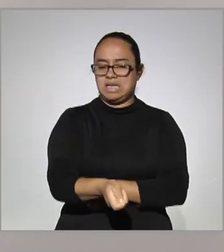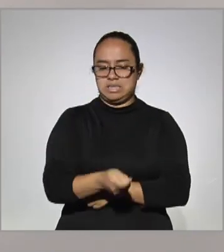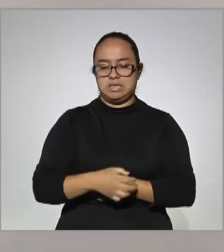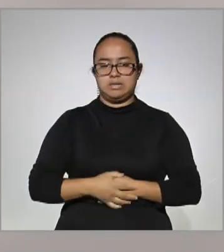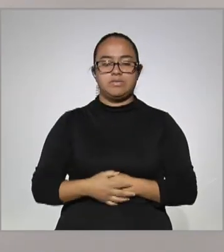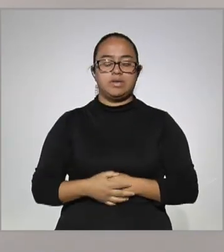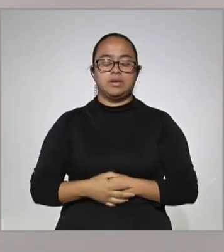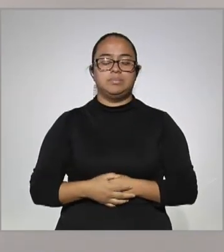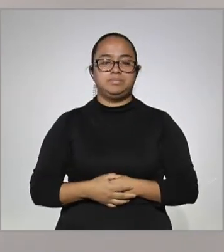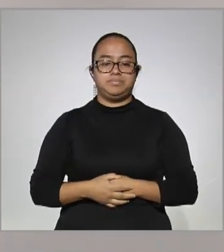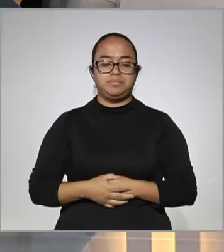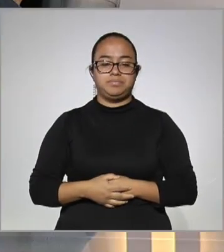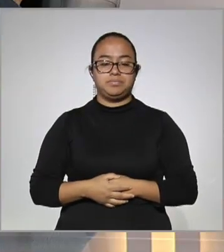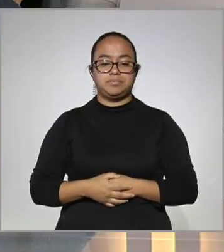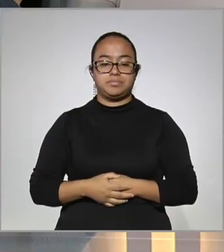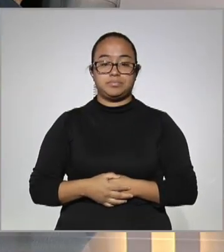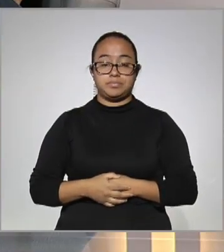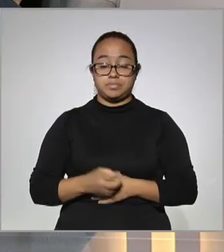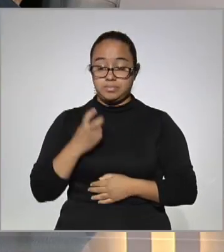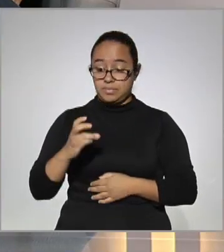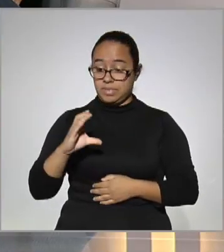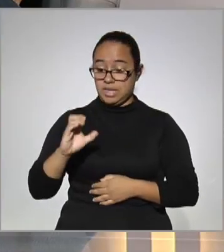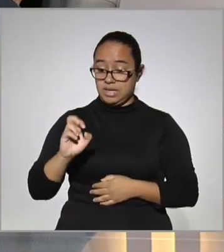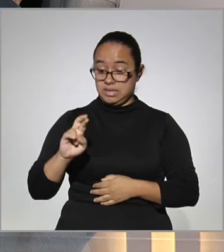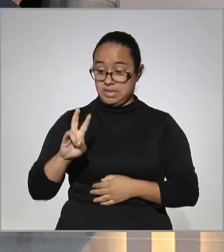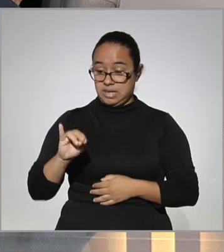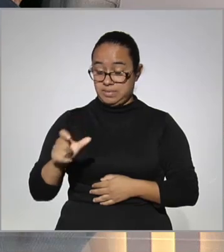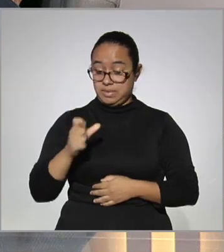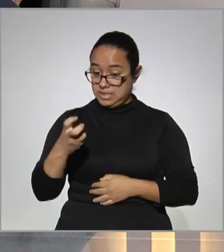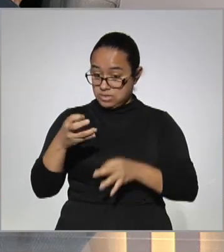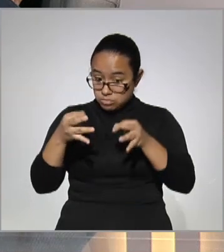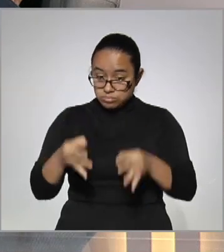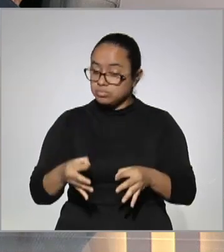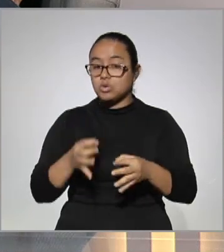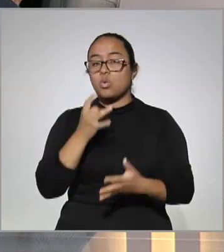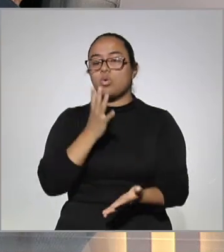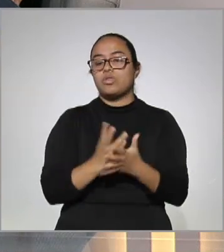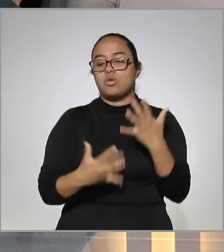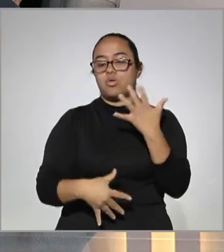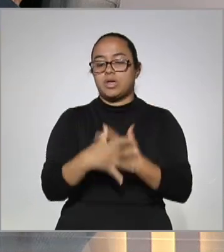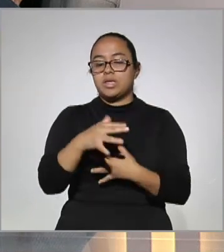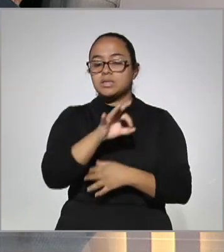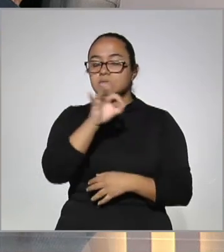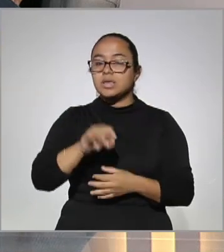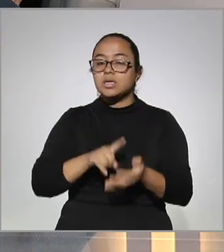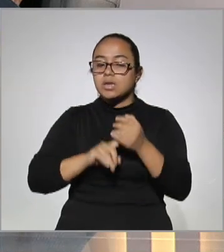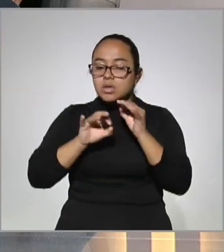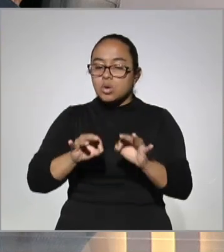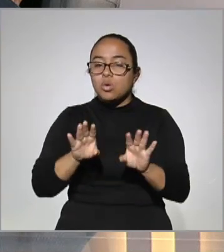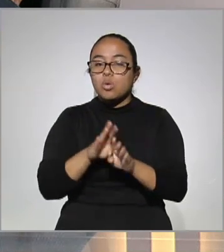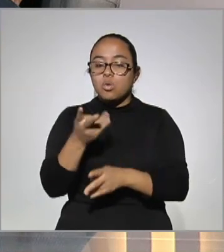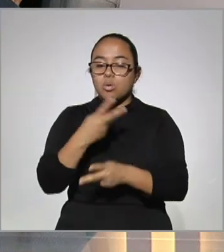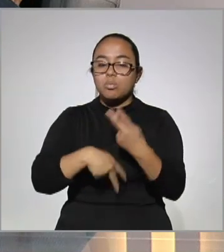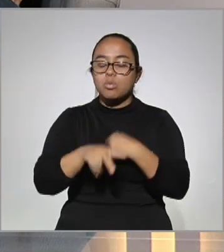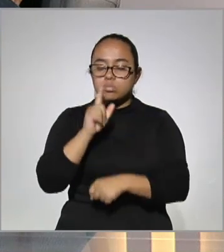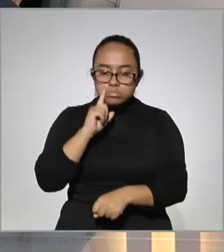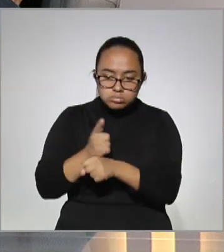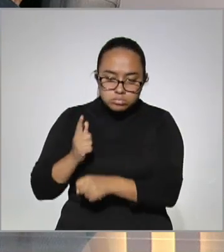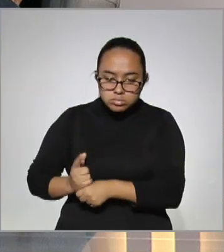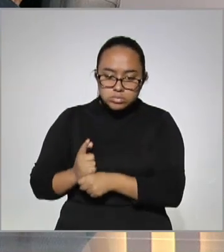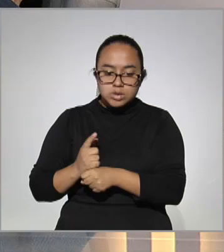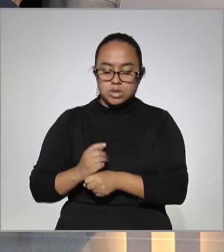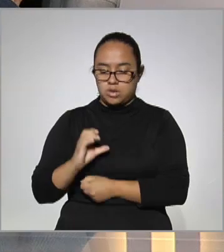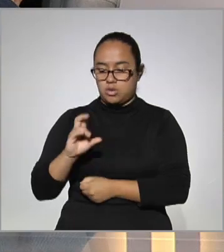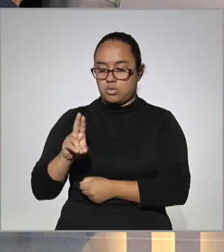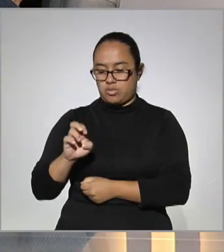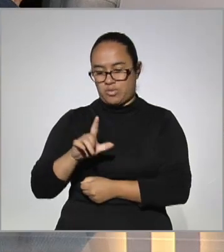no están en el sitio del cérvix donde se originó. Solamente el 15% se originan se identifican en el cuello,